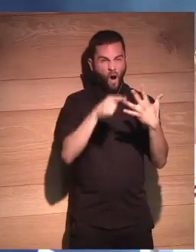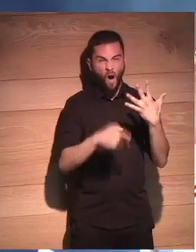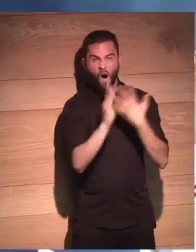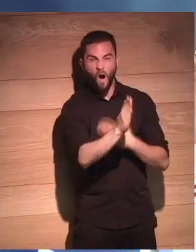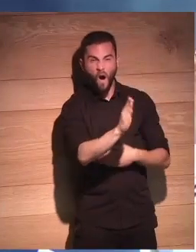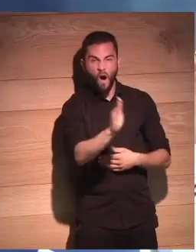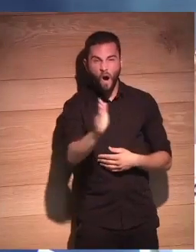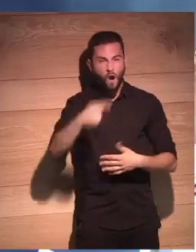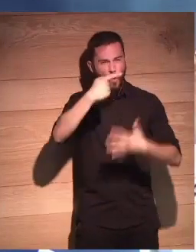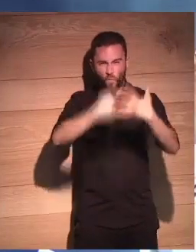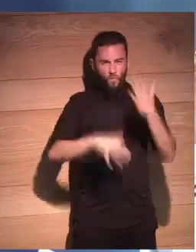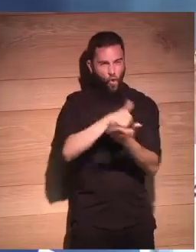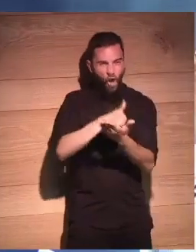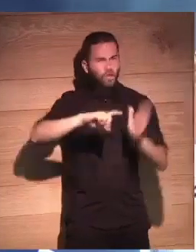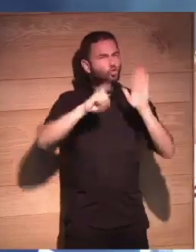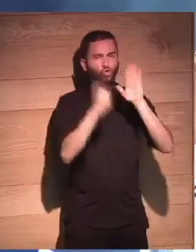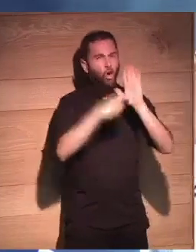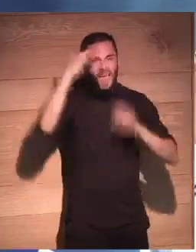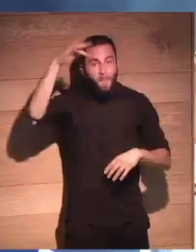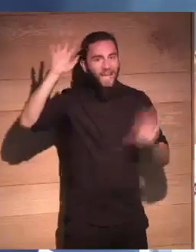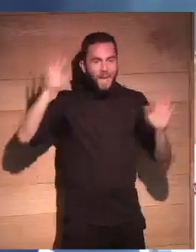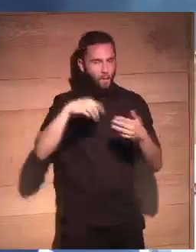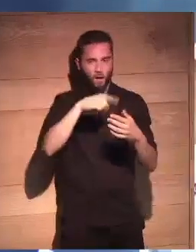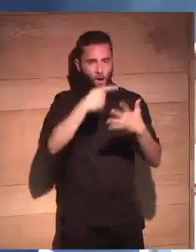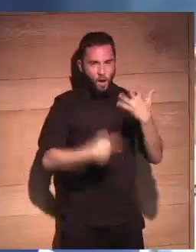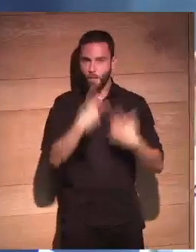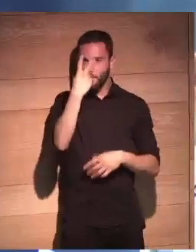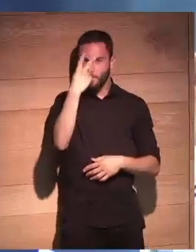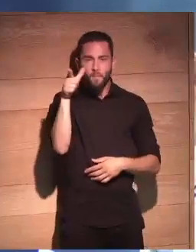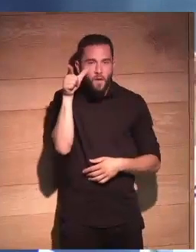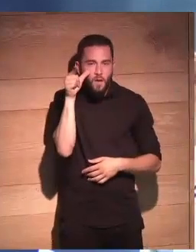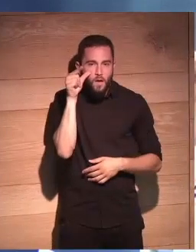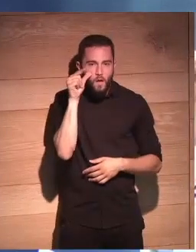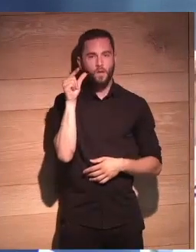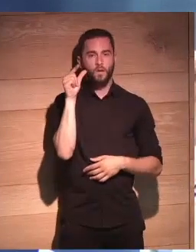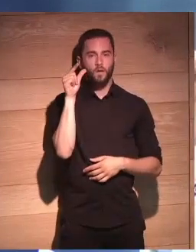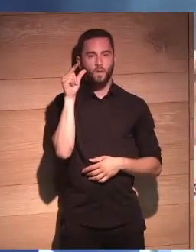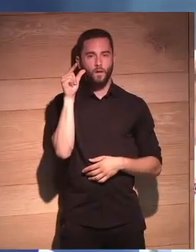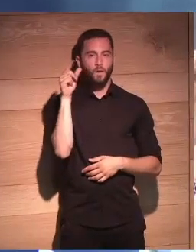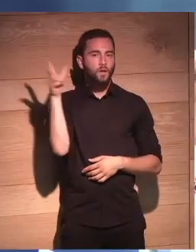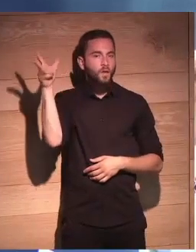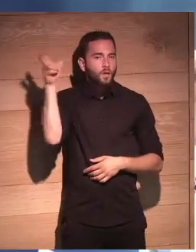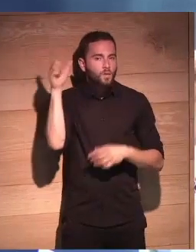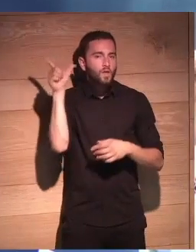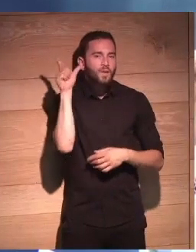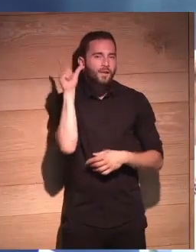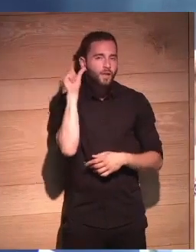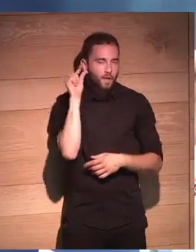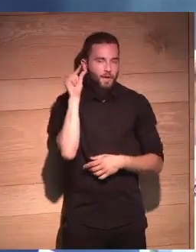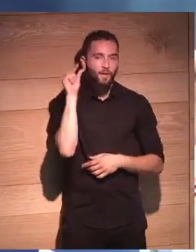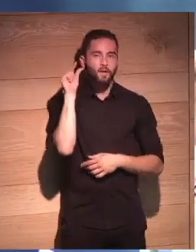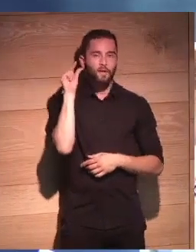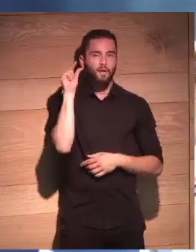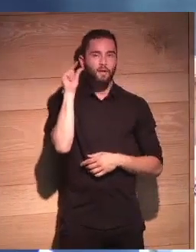todas, pero todas las debilidades imaginables, ¿no? Te quita la vista, te empeora la capacidad de oír, te